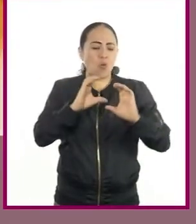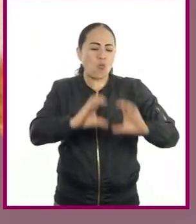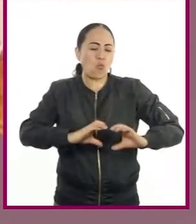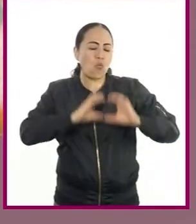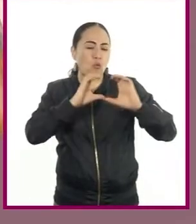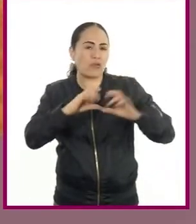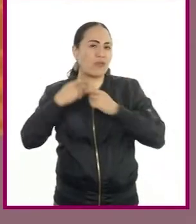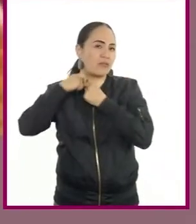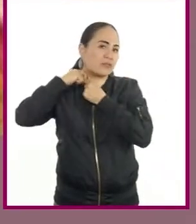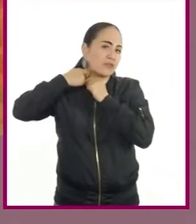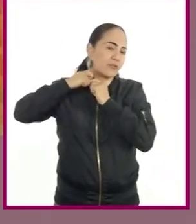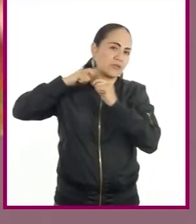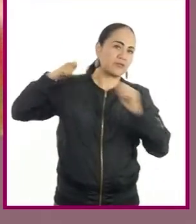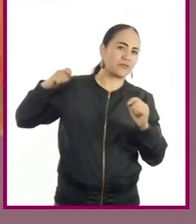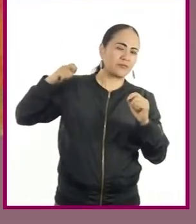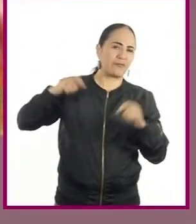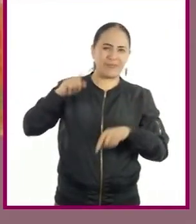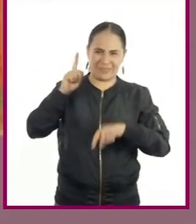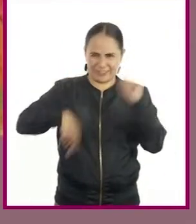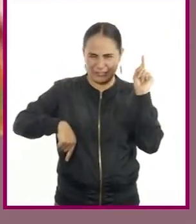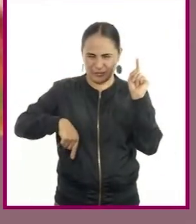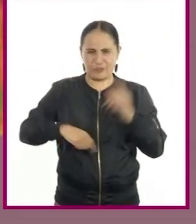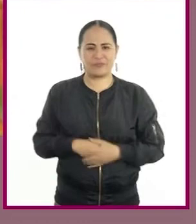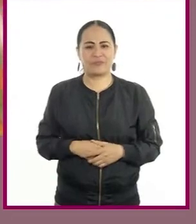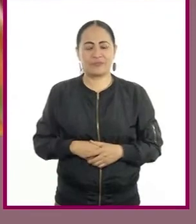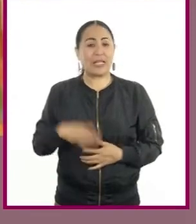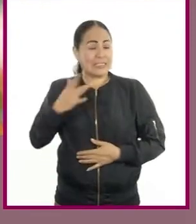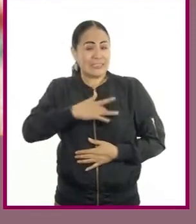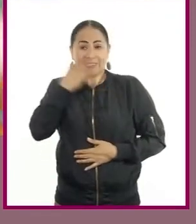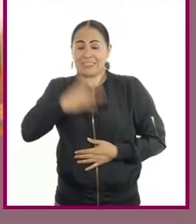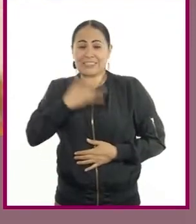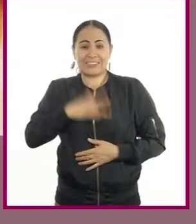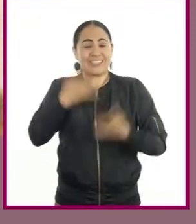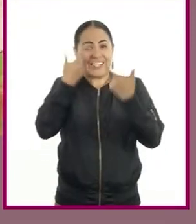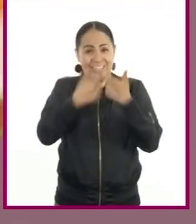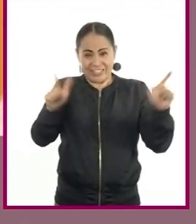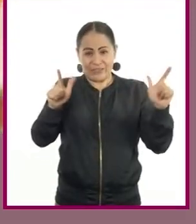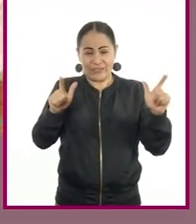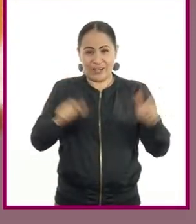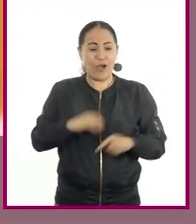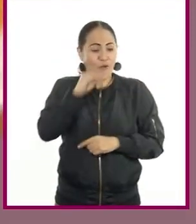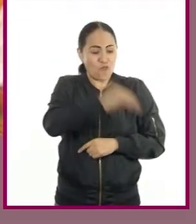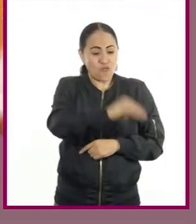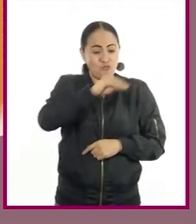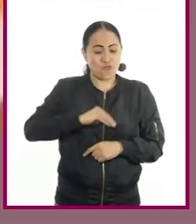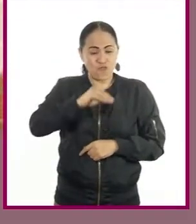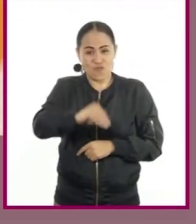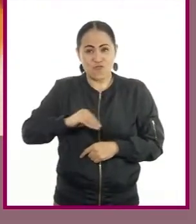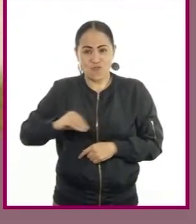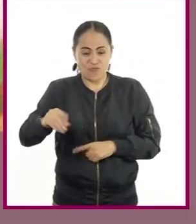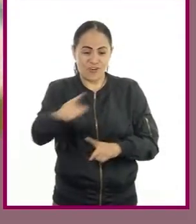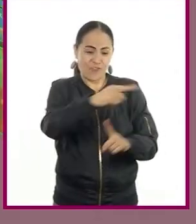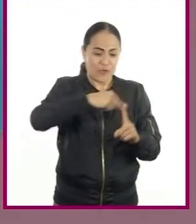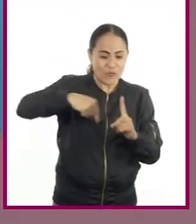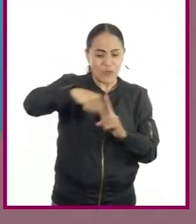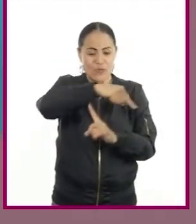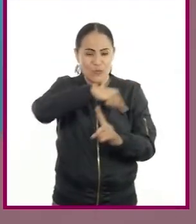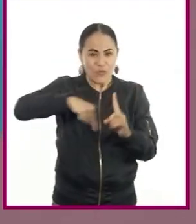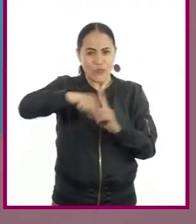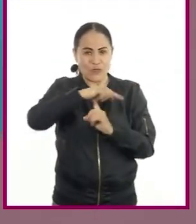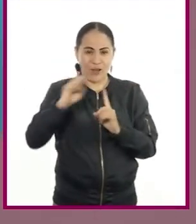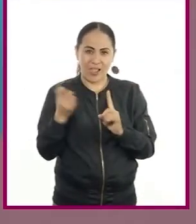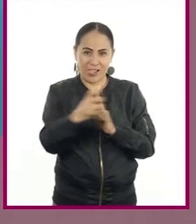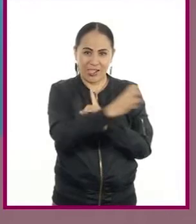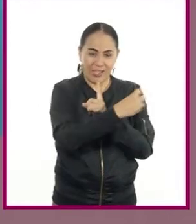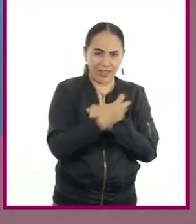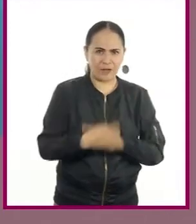le quitó la correa a Rufo, quien, al sentirse liberado, corrió alegremente alrededor de Valentina.